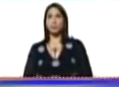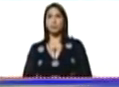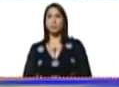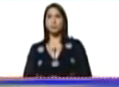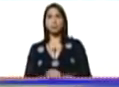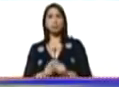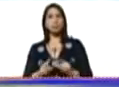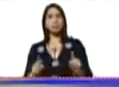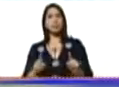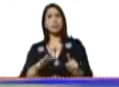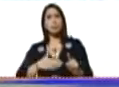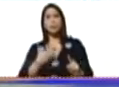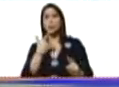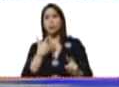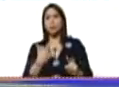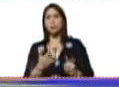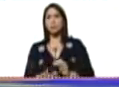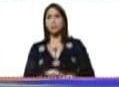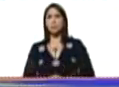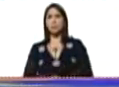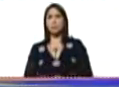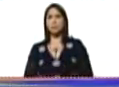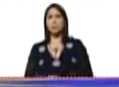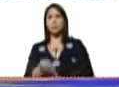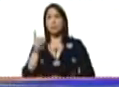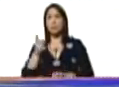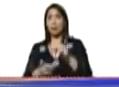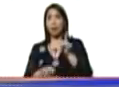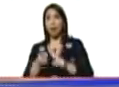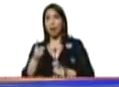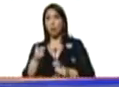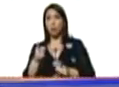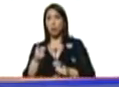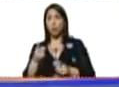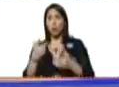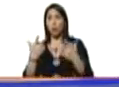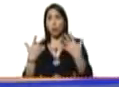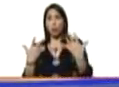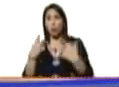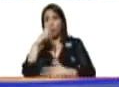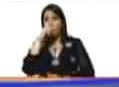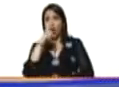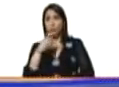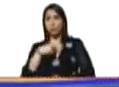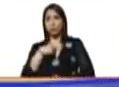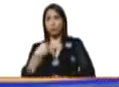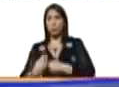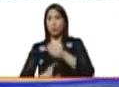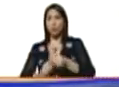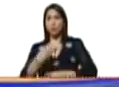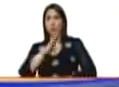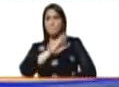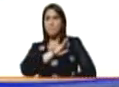Pero sí les puedo decir, si algo en estos 8 años he hecho yo, y es mío,